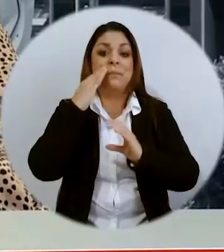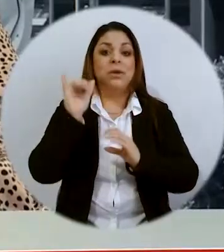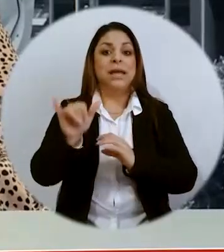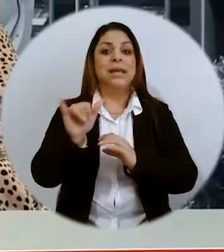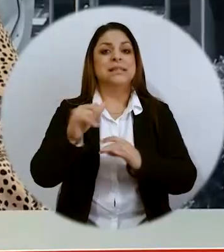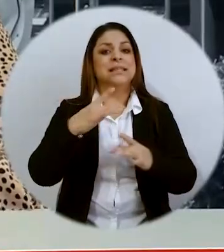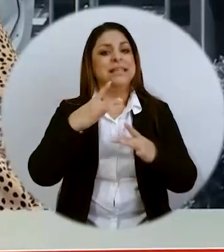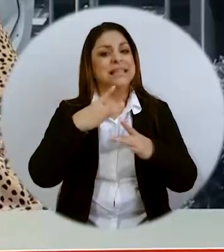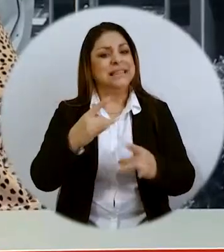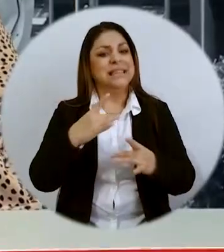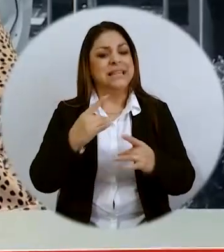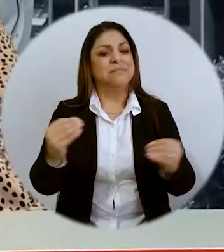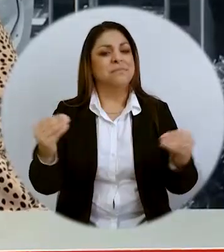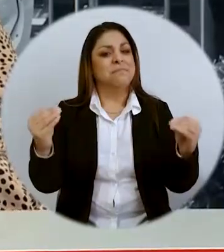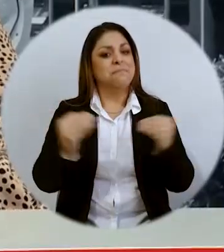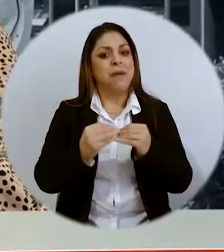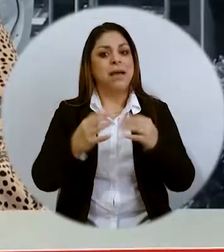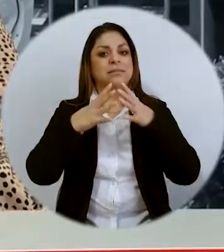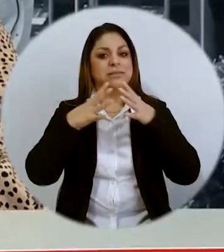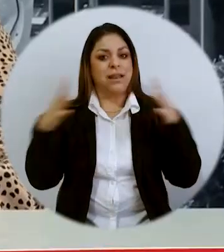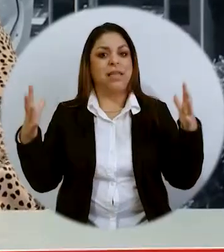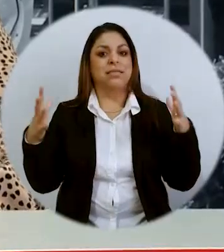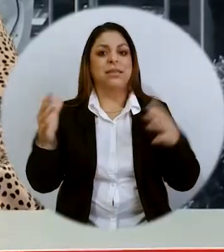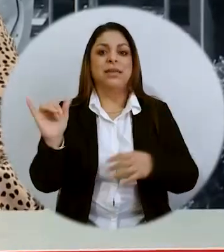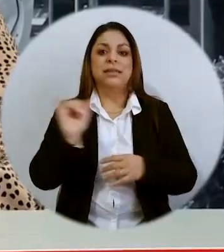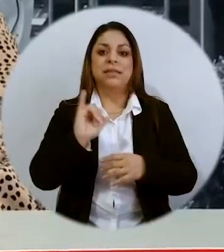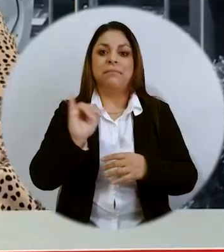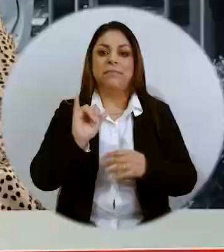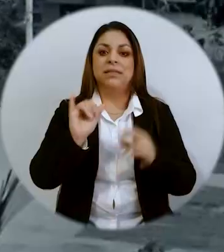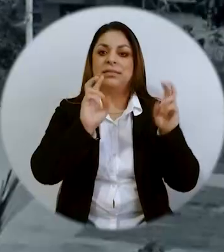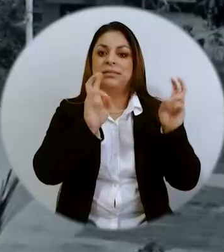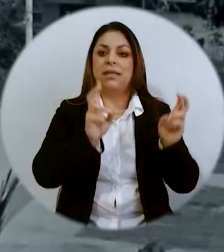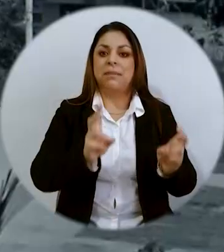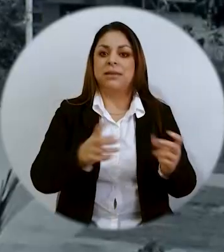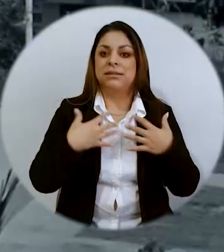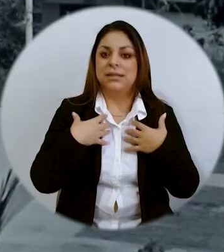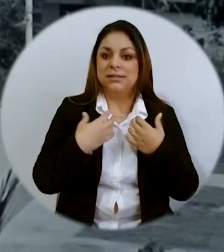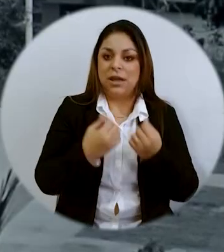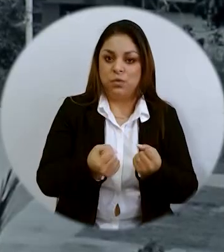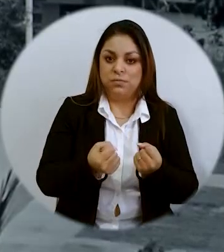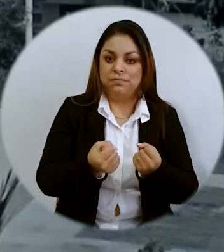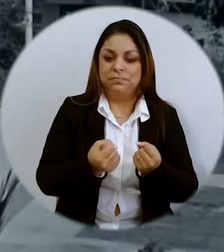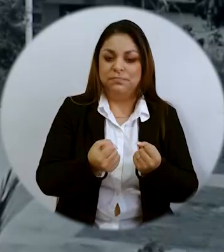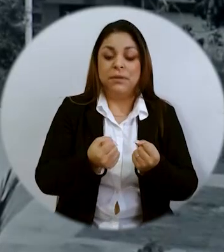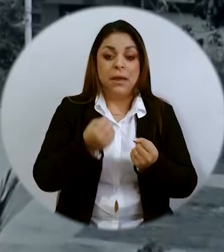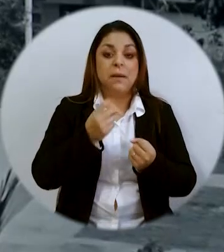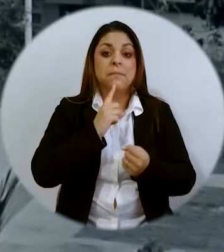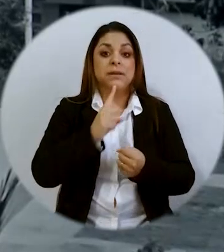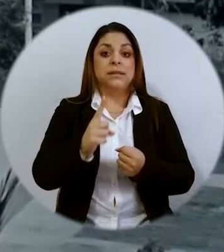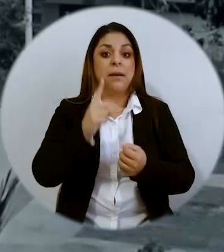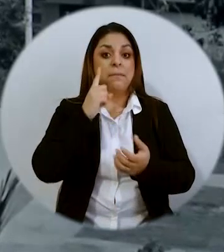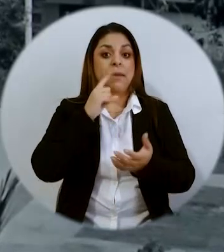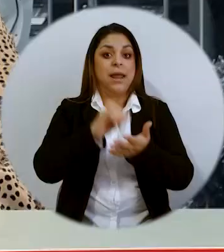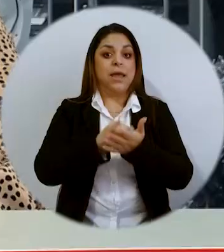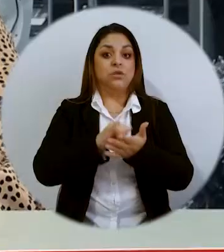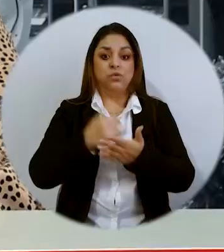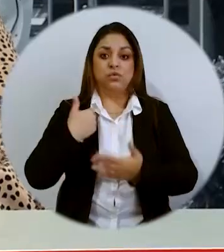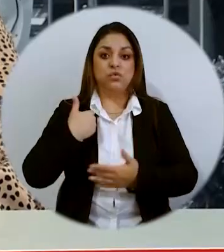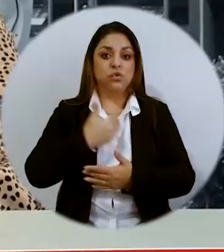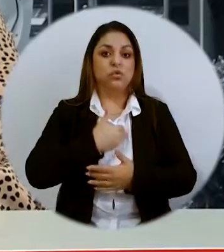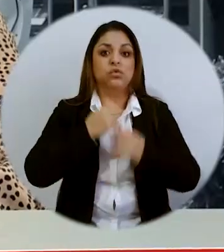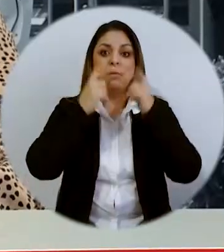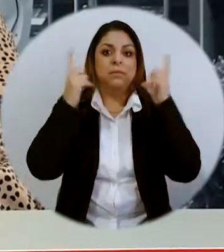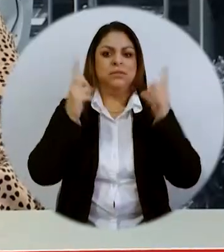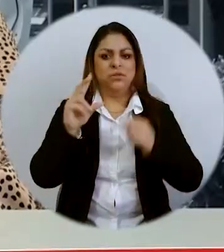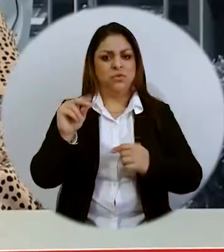los intereses más grandes que tienen las personas, además de temas de salud, que eso para nosotros no fue sorprendente, pero